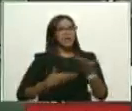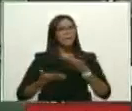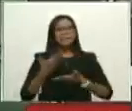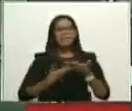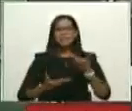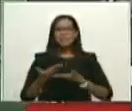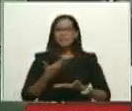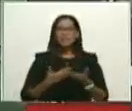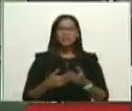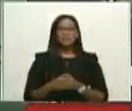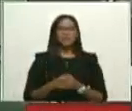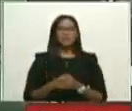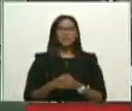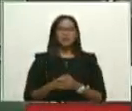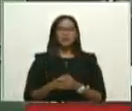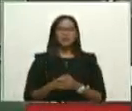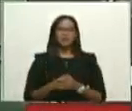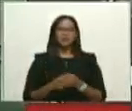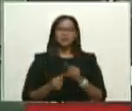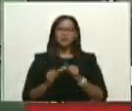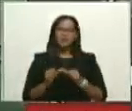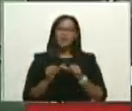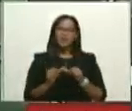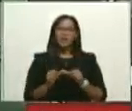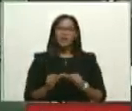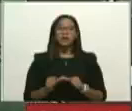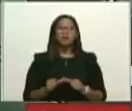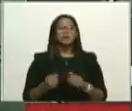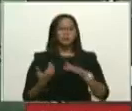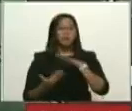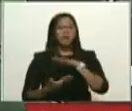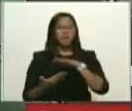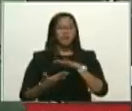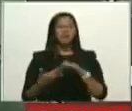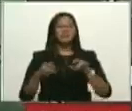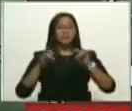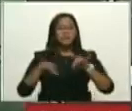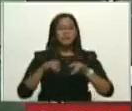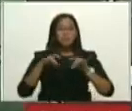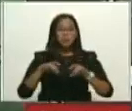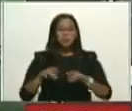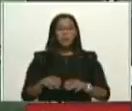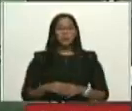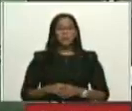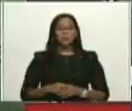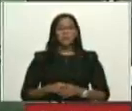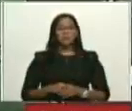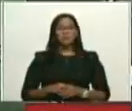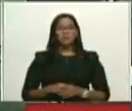la solidaridad permanente, son las bases que sembró en su legado